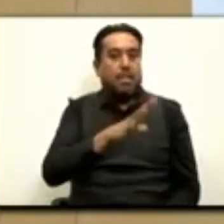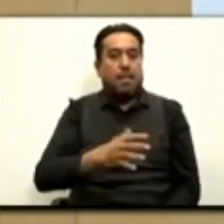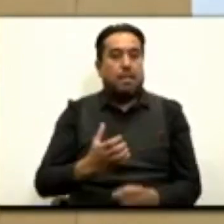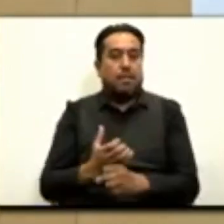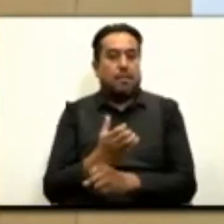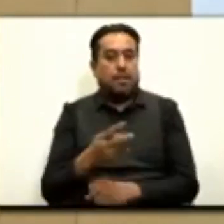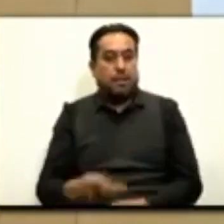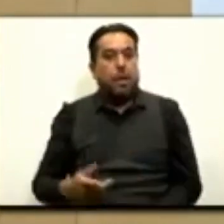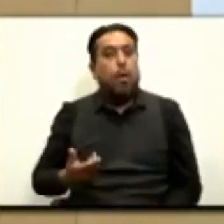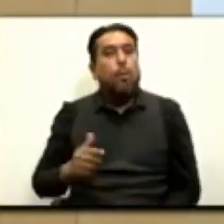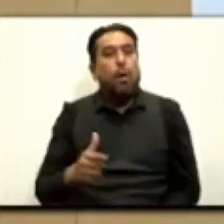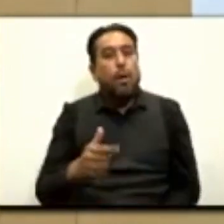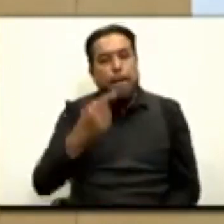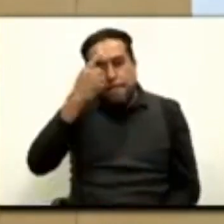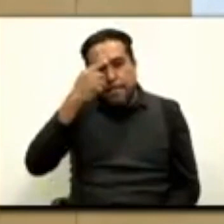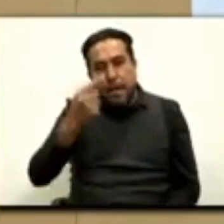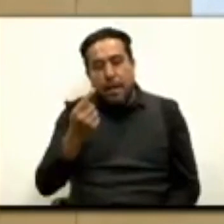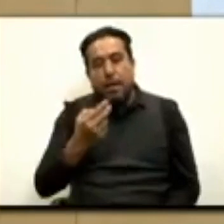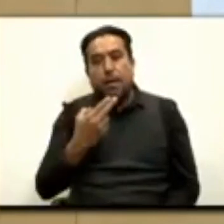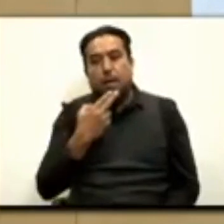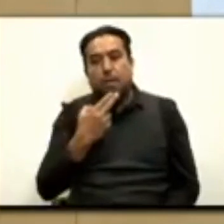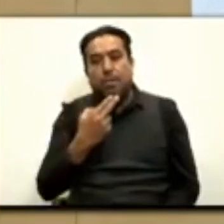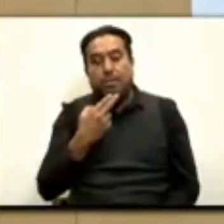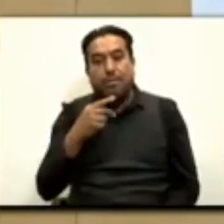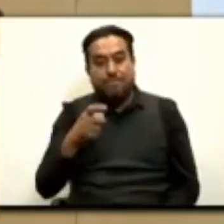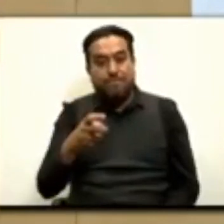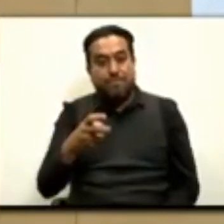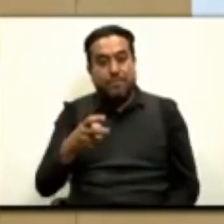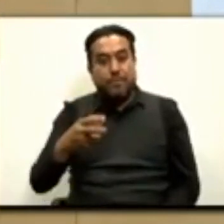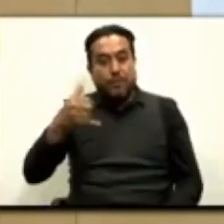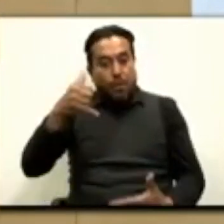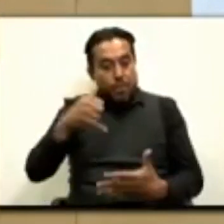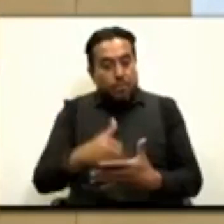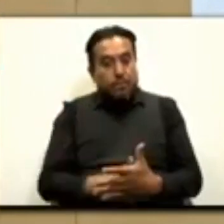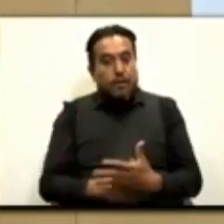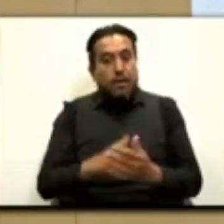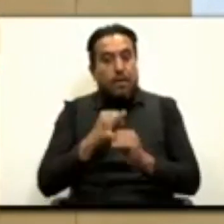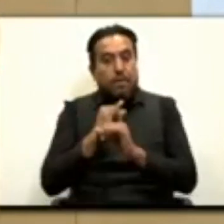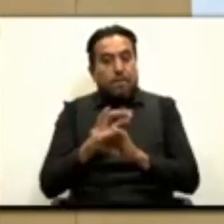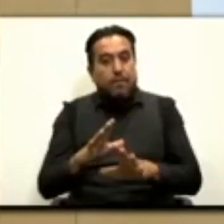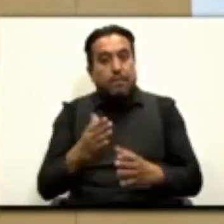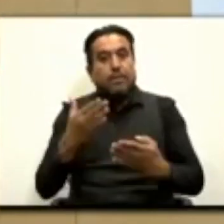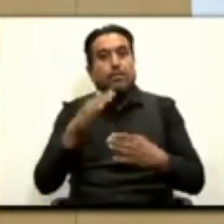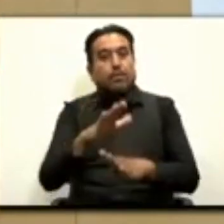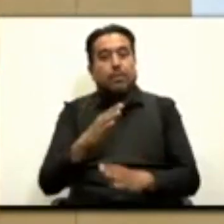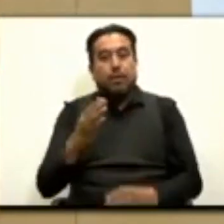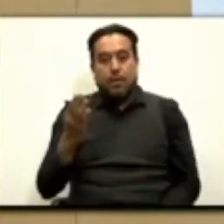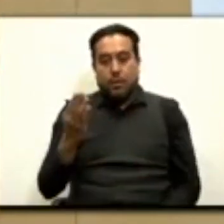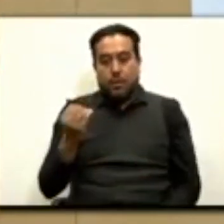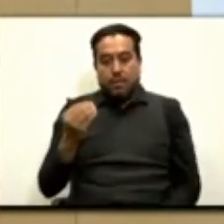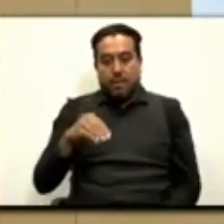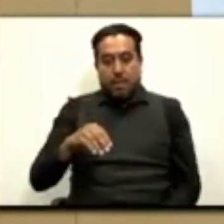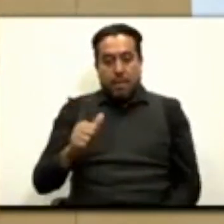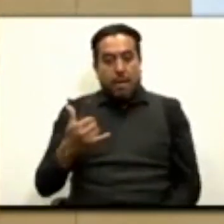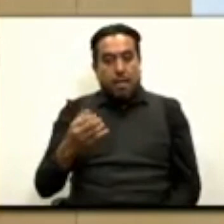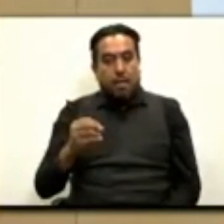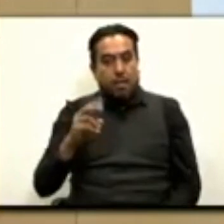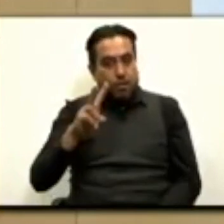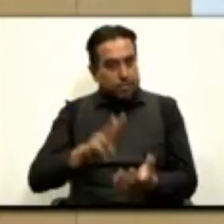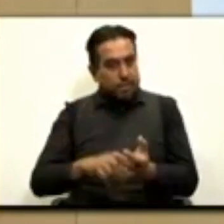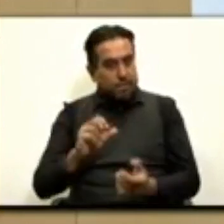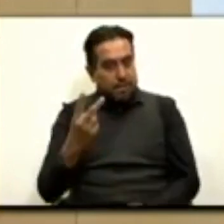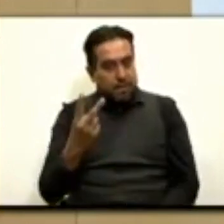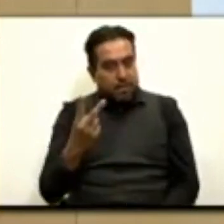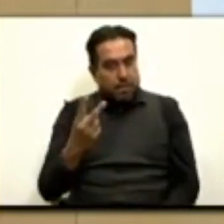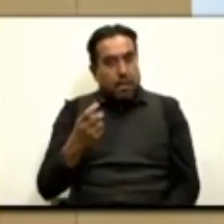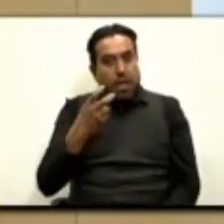guanajuato con la finalidad de profundizar en el informe el día 9 de mayo del 2022 se llevó a